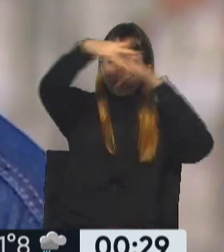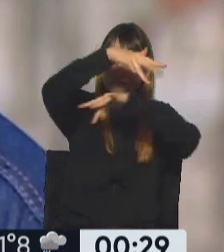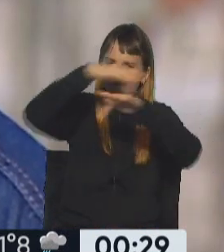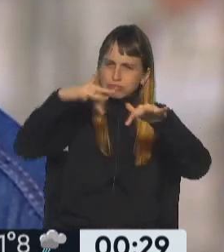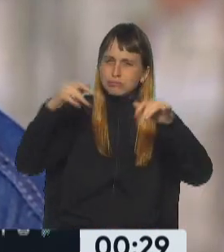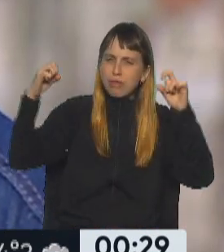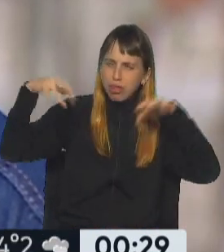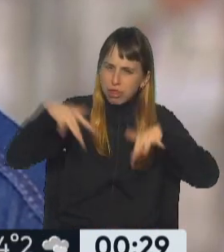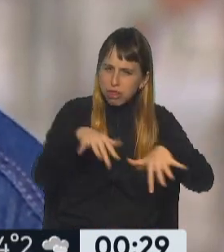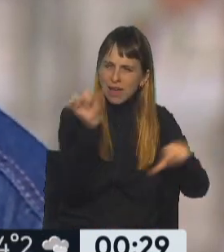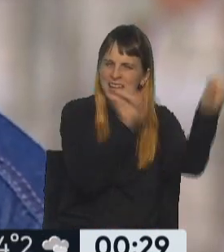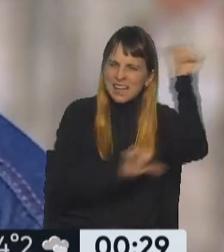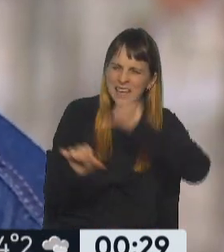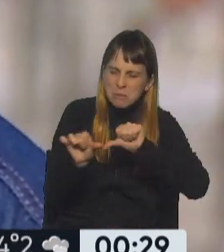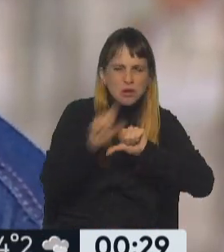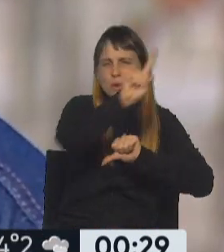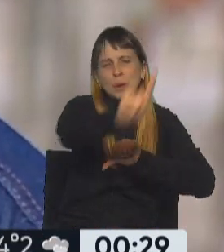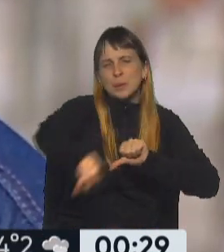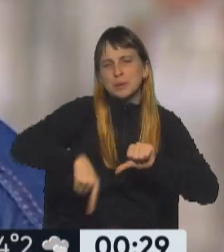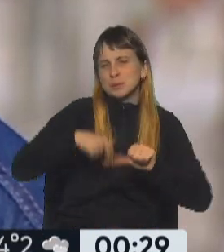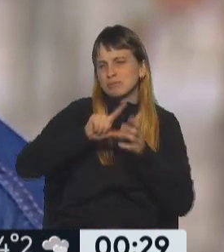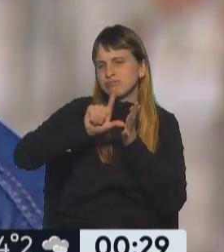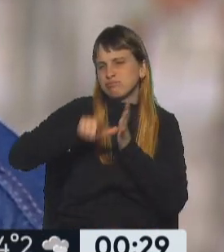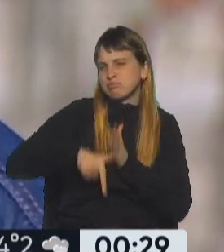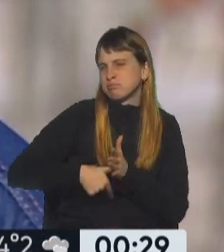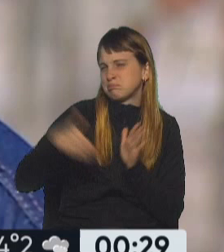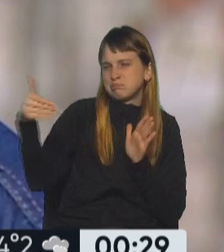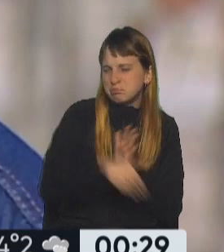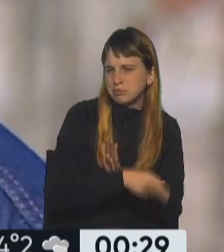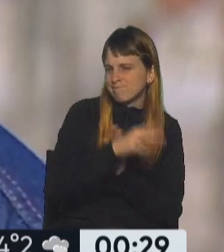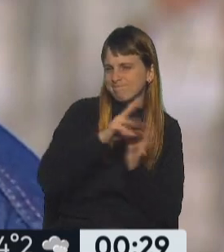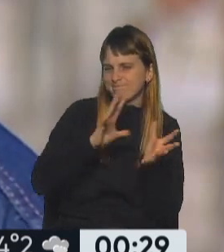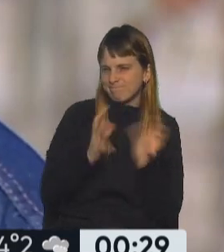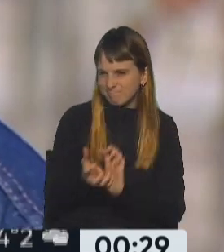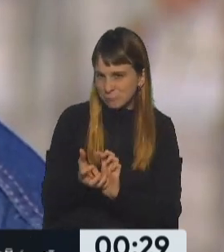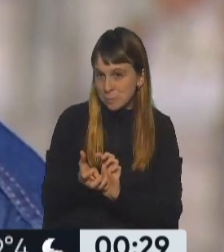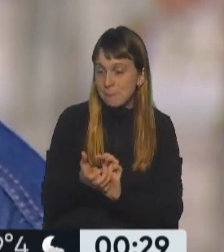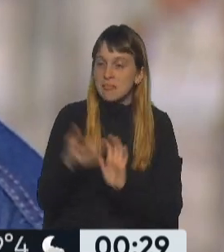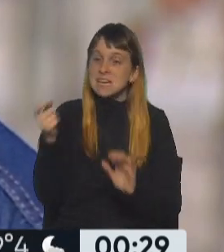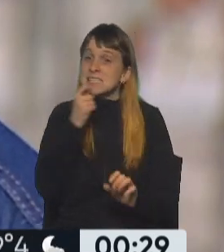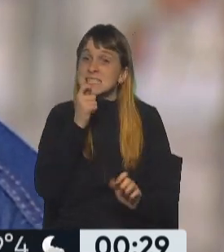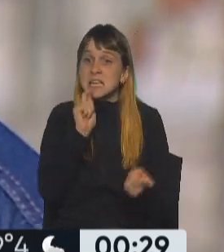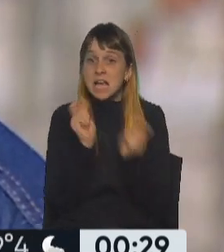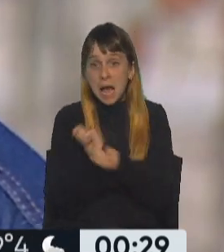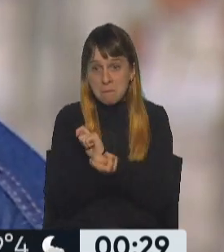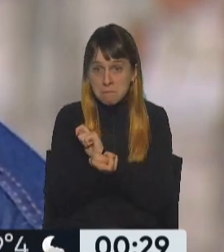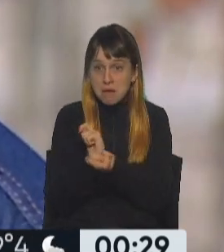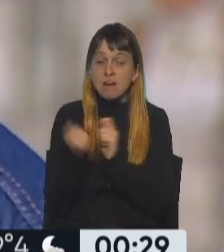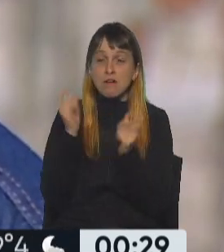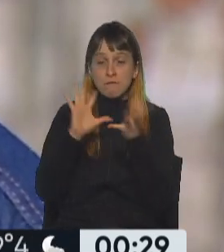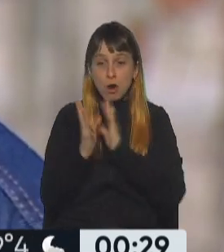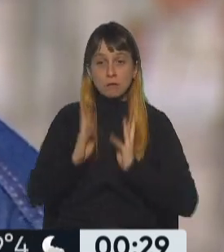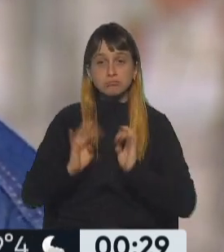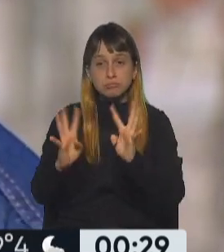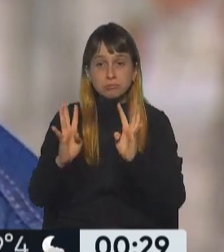tiempo. En cambio, si la trabajas con conciencia y naturaleza, con abonos orgánicos,